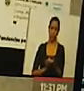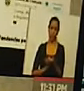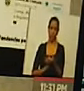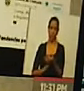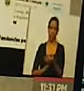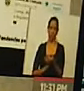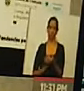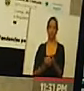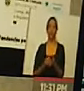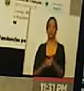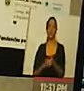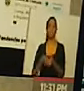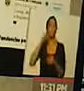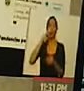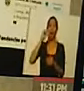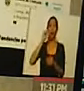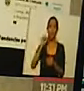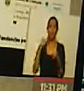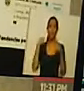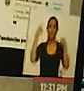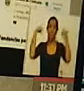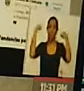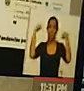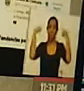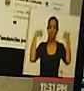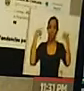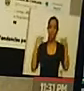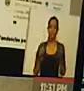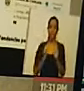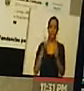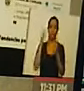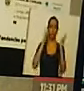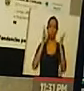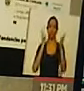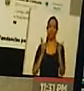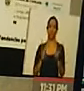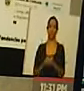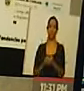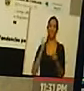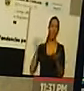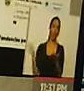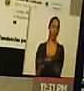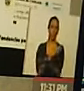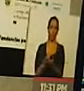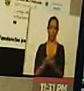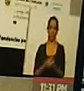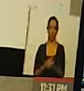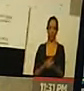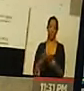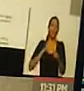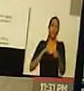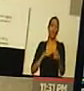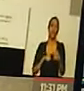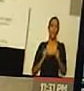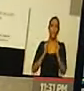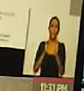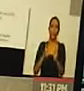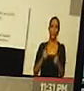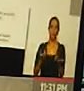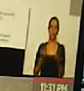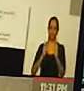internacional. Maduro ya se enloqueció, se deschavetó y empezó a disparar a medio mundo. Necesitamos que lo tumbe. Y entonces empieza a crecer la nota,